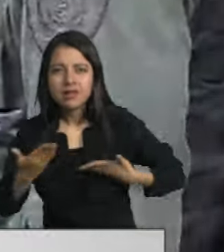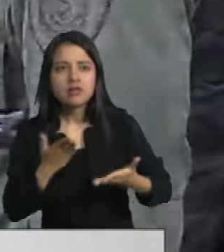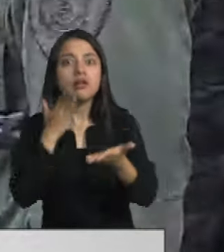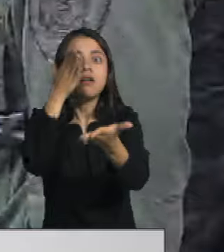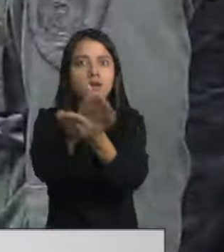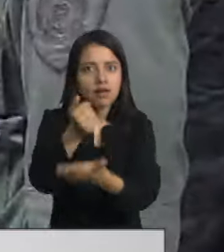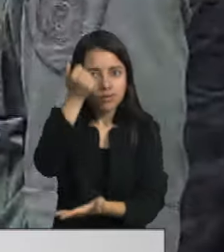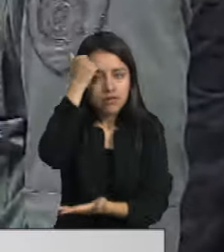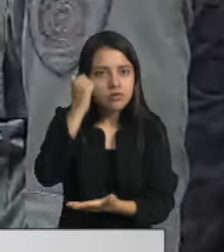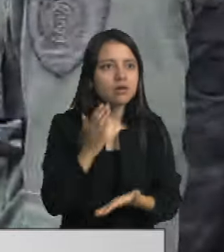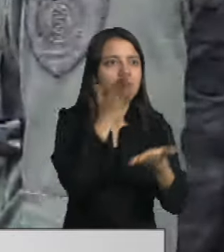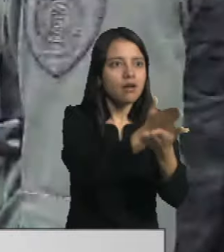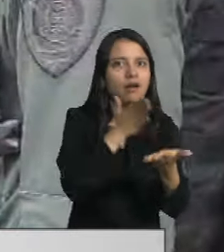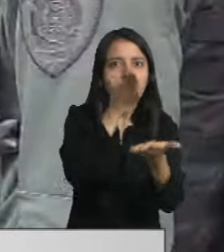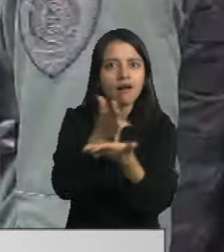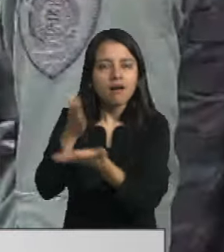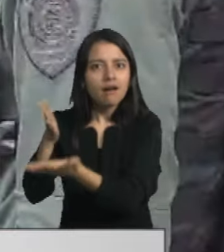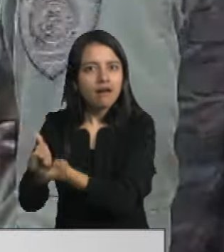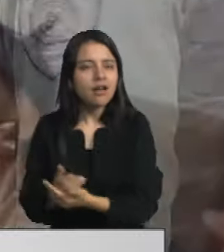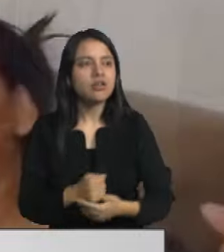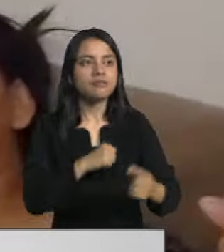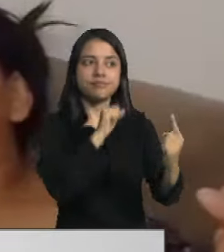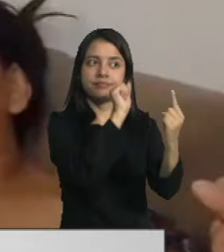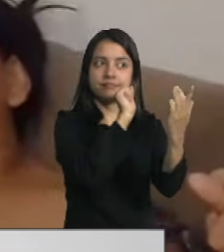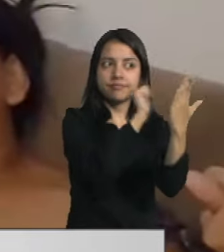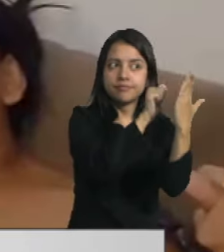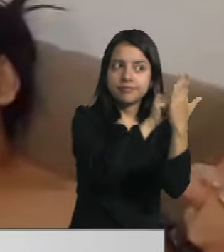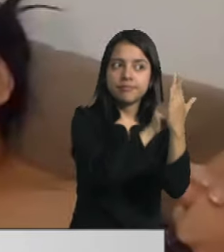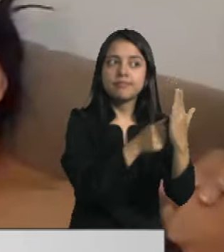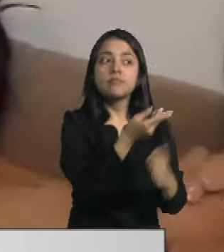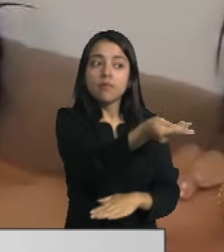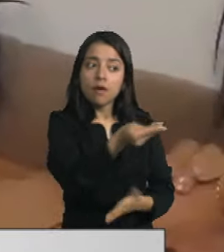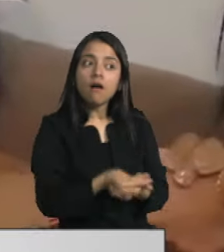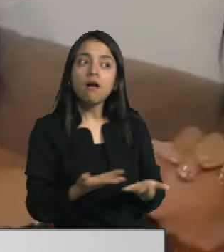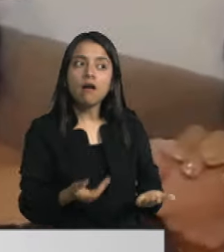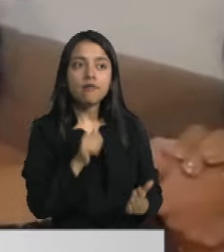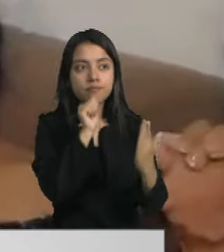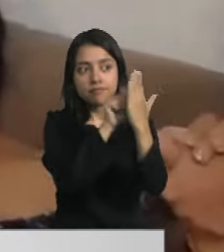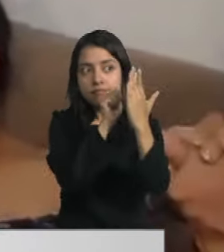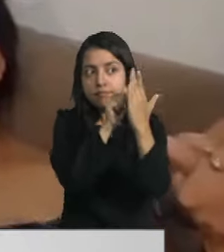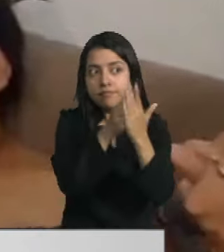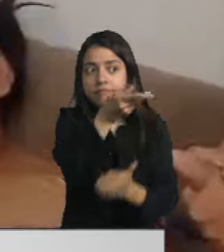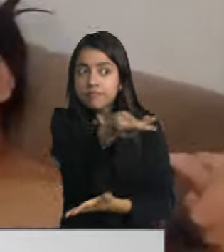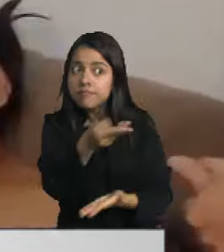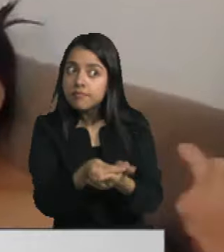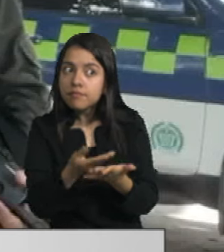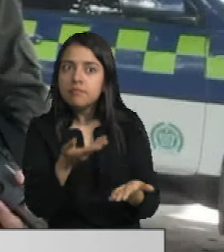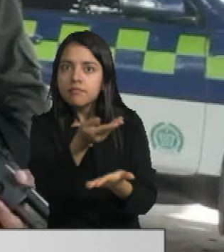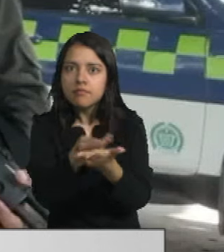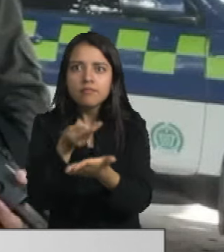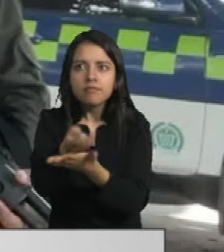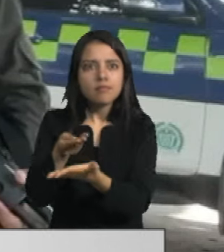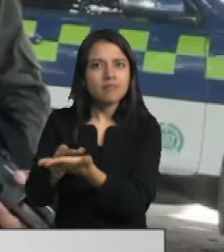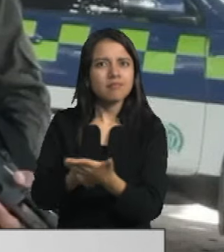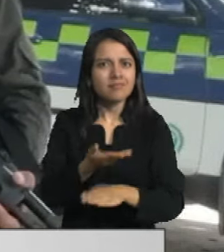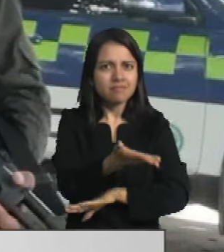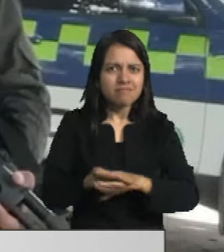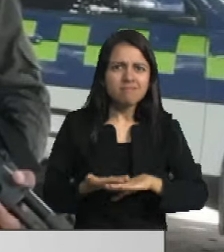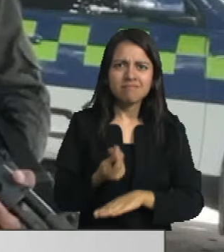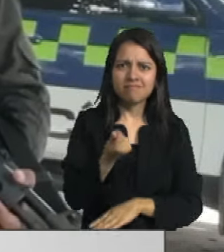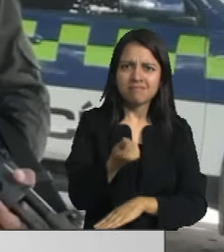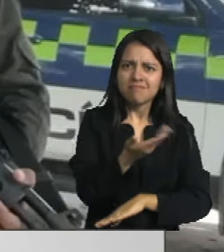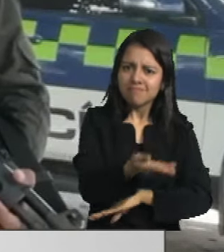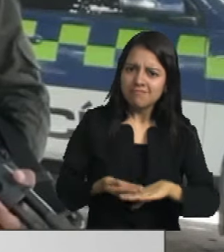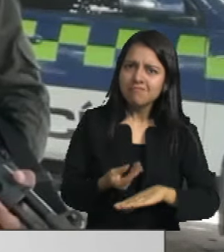pequeños comerciantes en veredas y corregimientos de los municipios. En este proceso investigativo interinstitucional, que inició en el